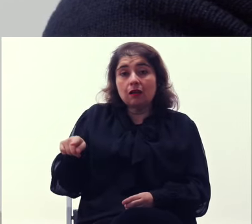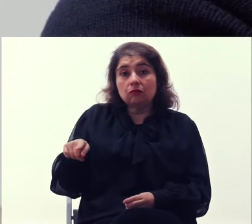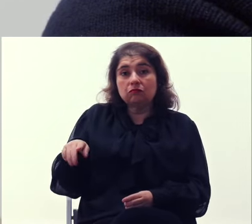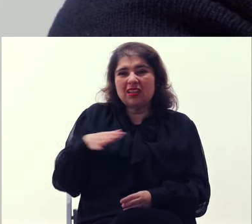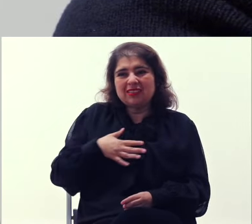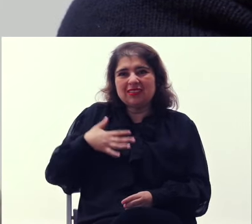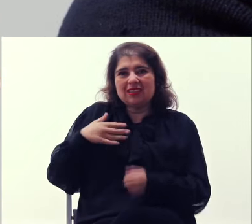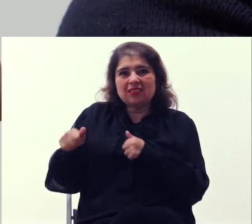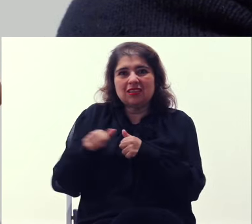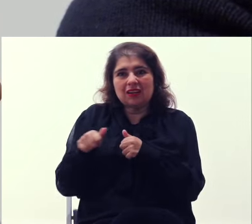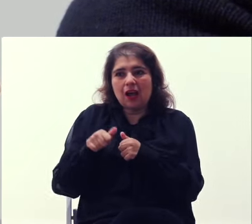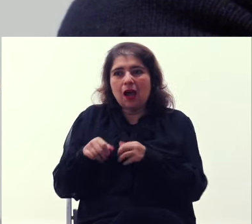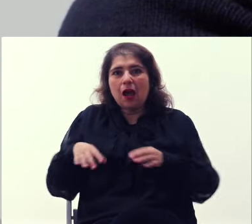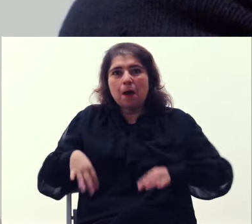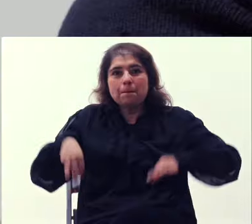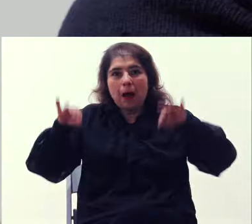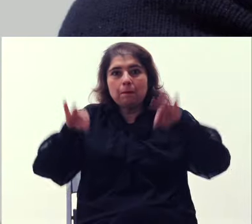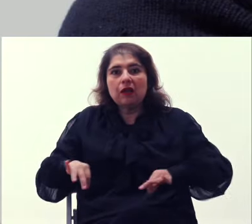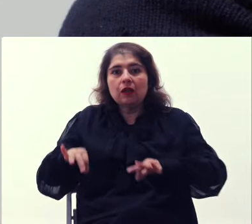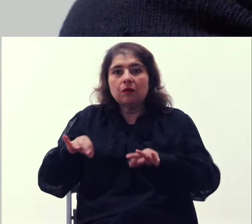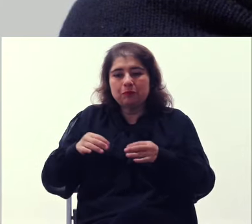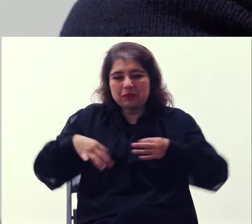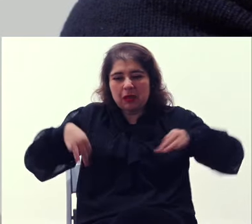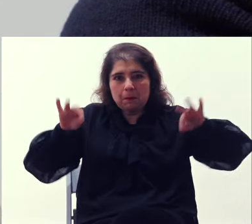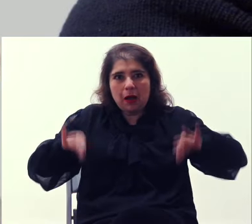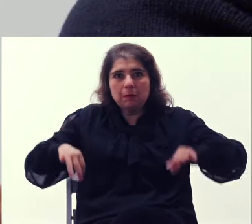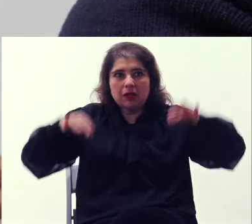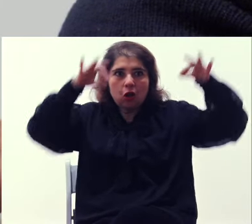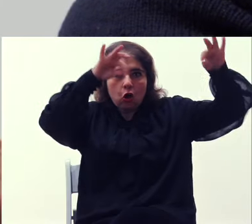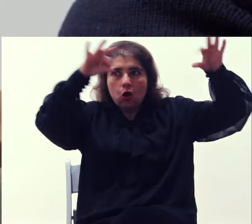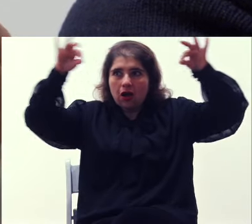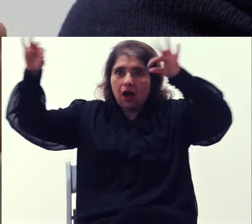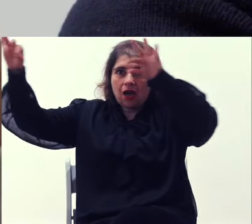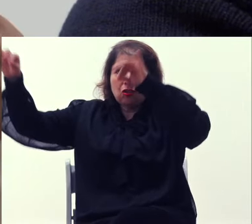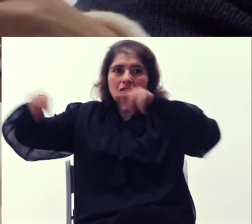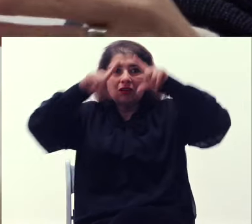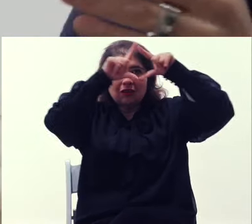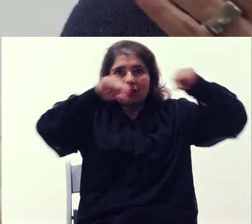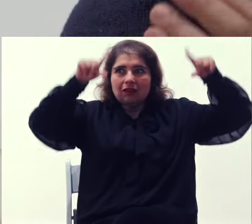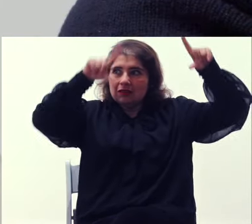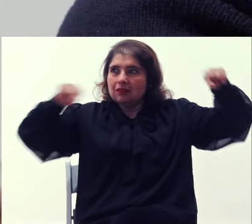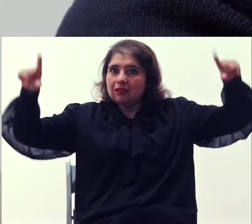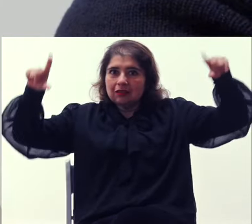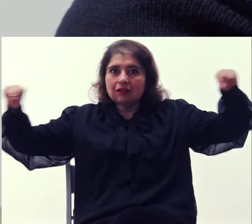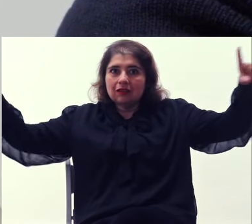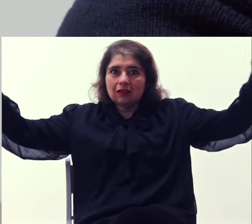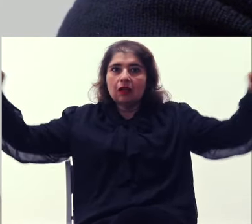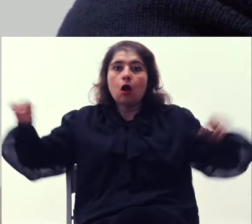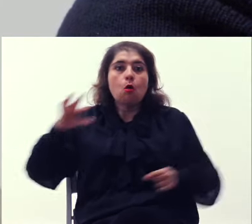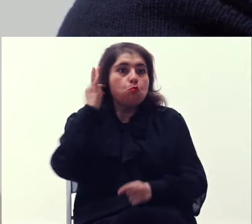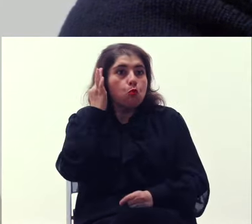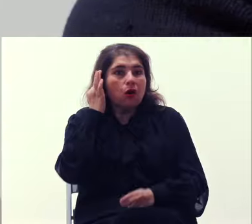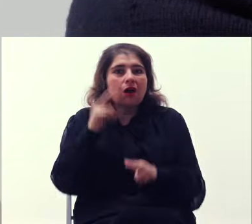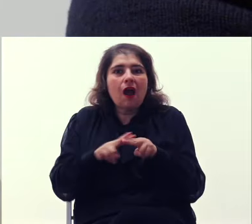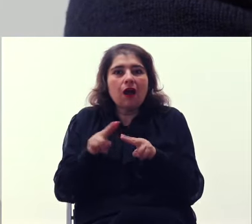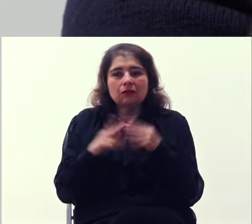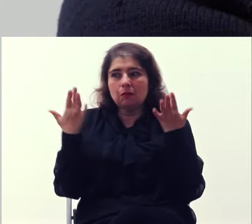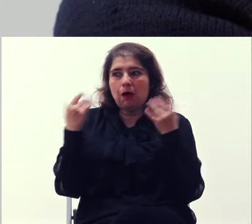y esta cercanía con estos papeles de volantín que veía colgados y estas guirnaldas de